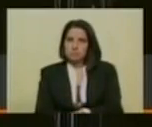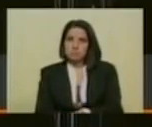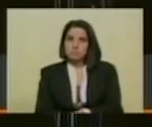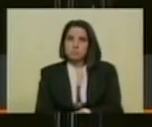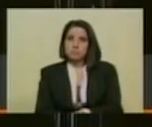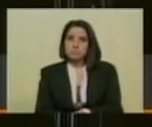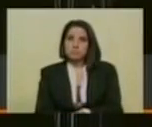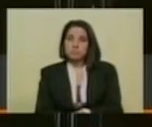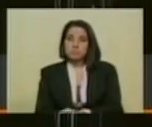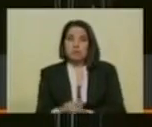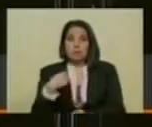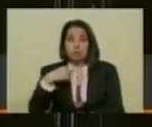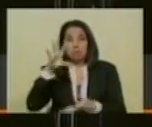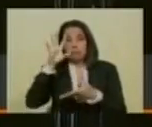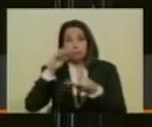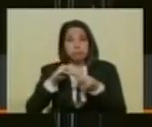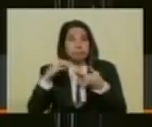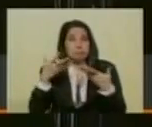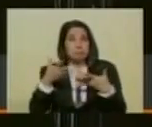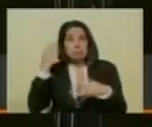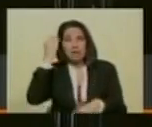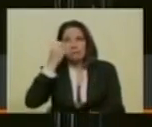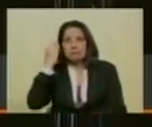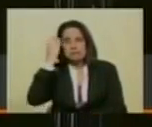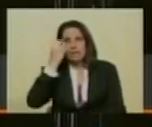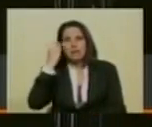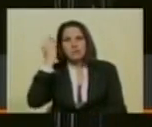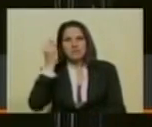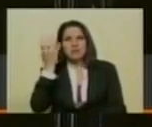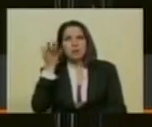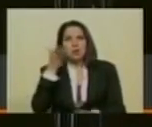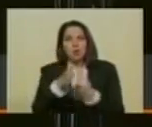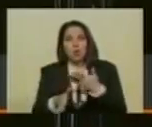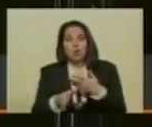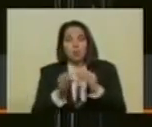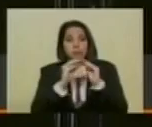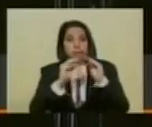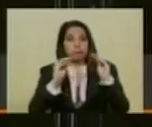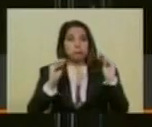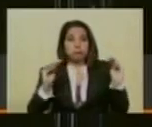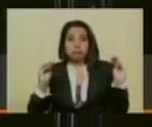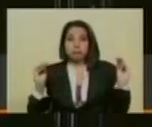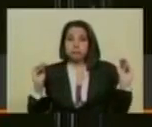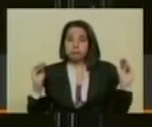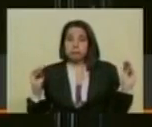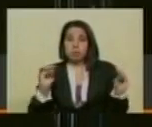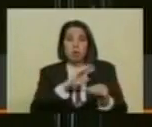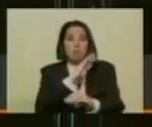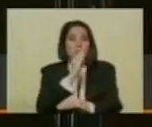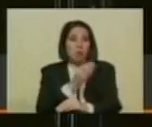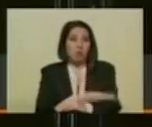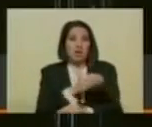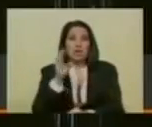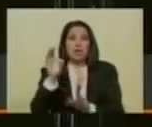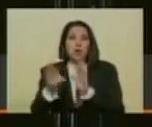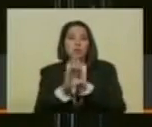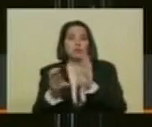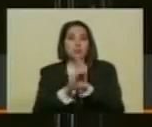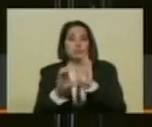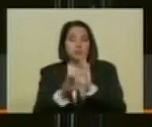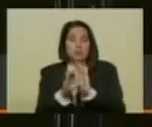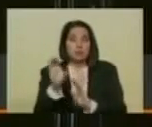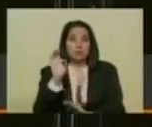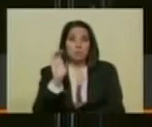de que no había otra forma que convocar los poderes constituyentes del